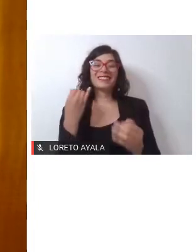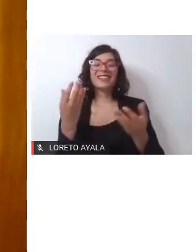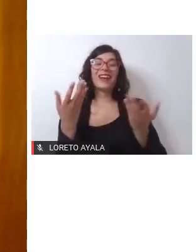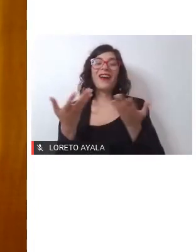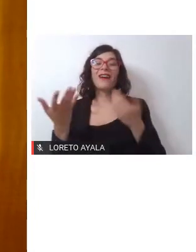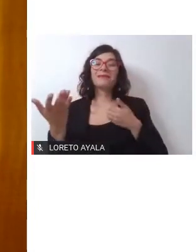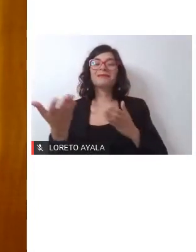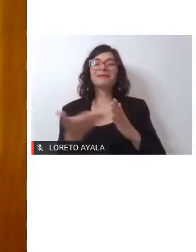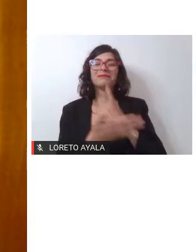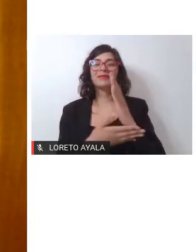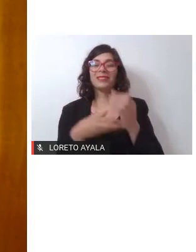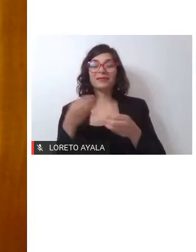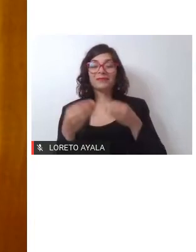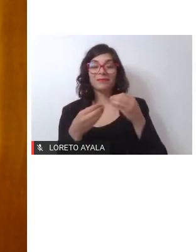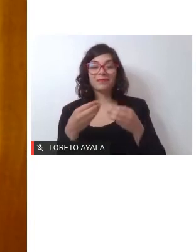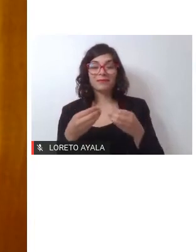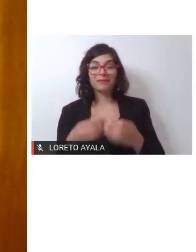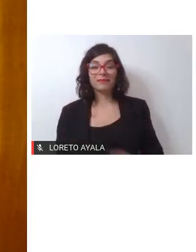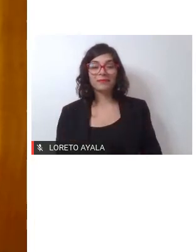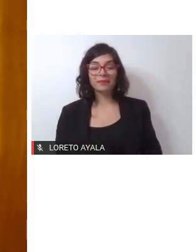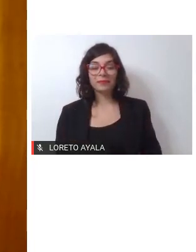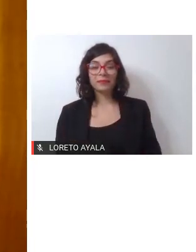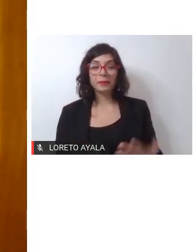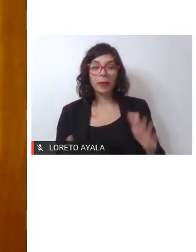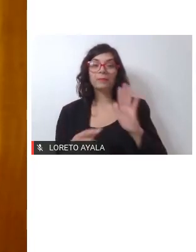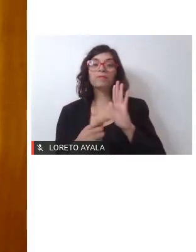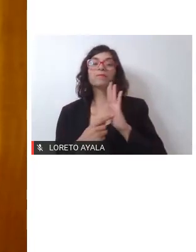comenzado y la entrega de los